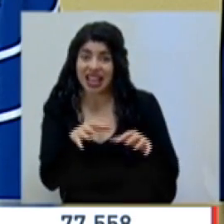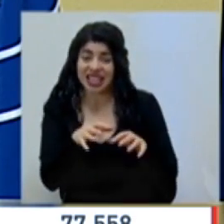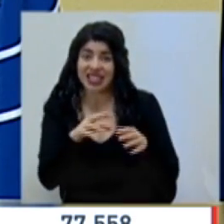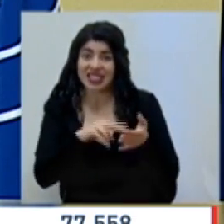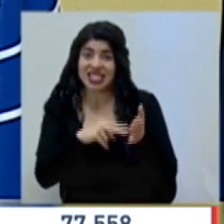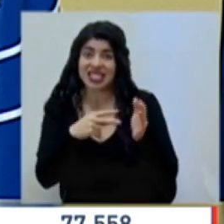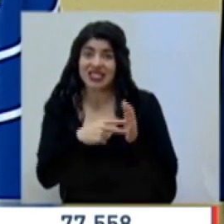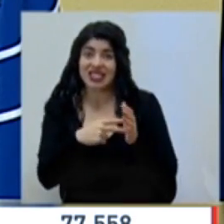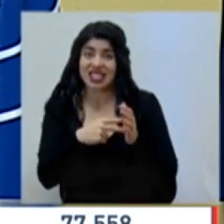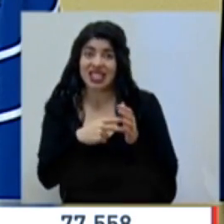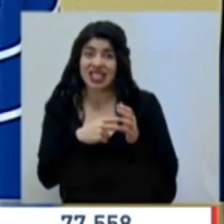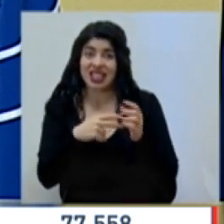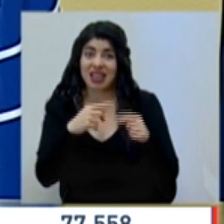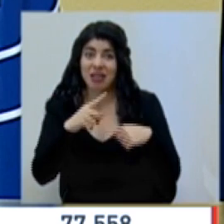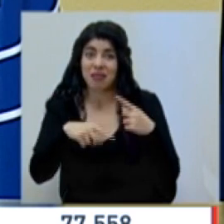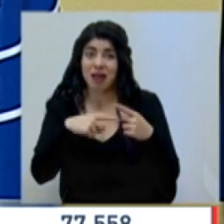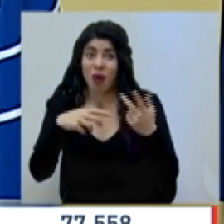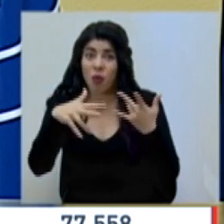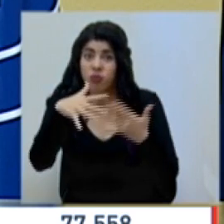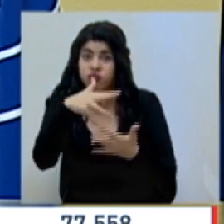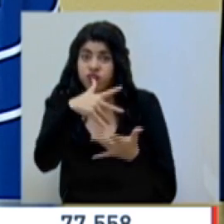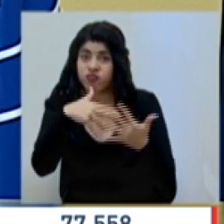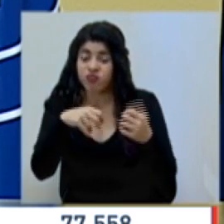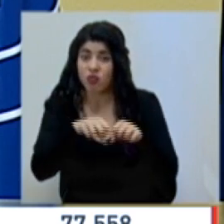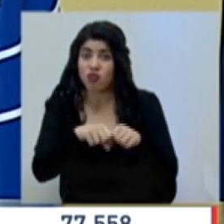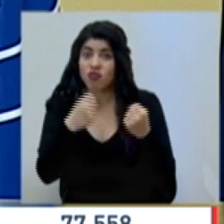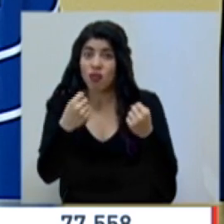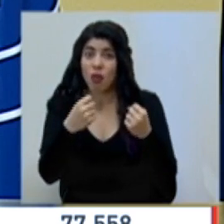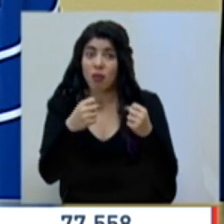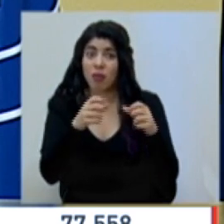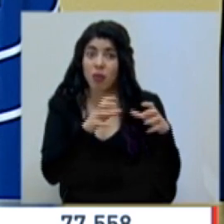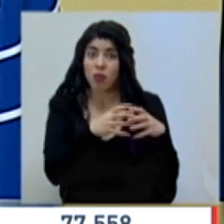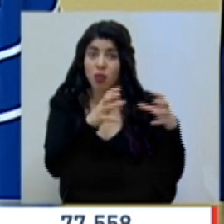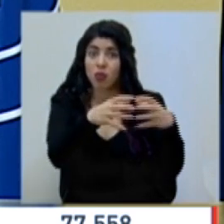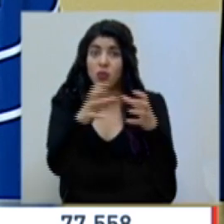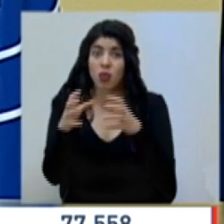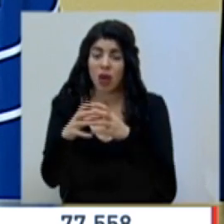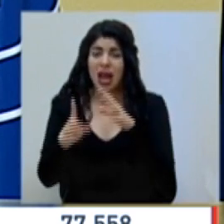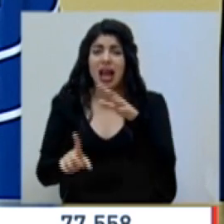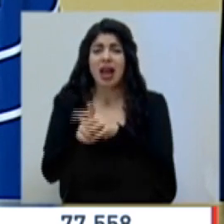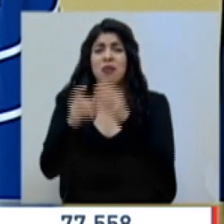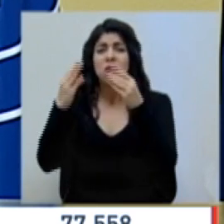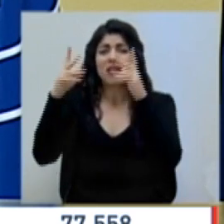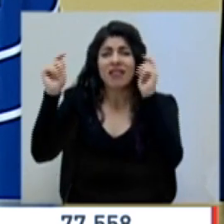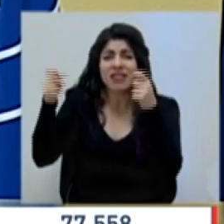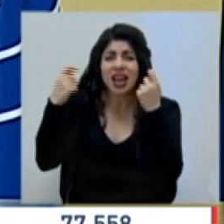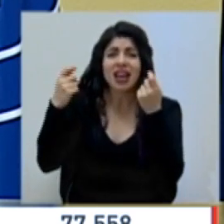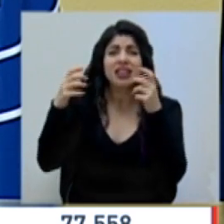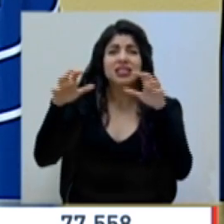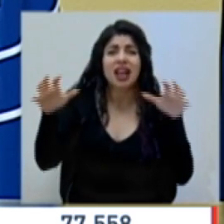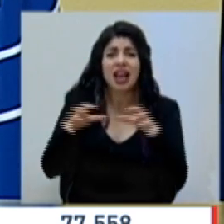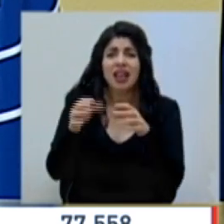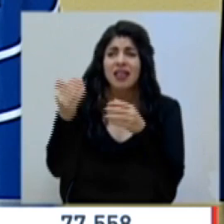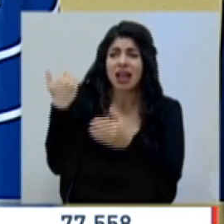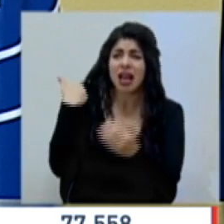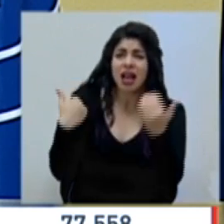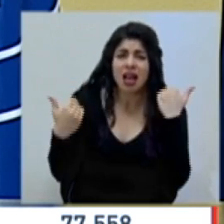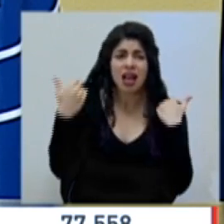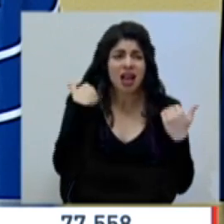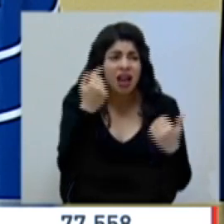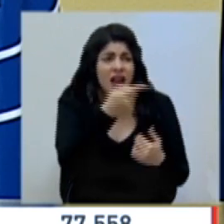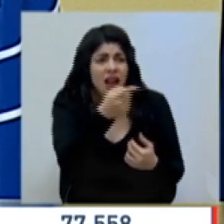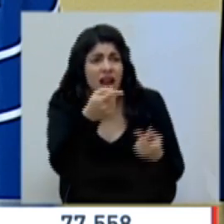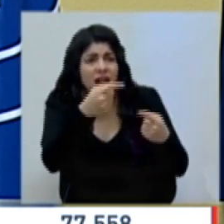de las medidas de protección. Hemos tenido reportes de múltiples fiestas y actividades de esta